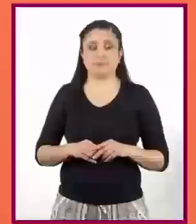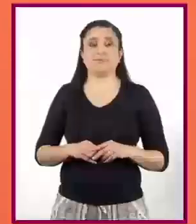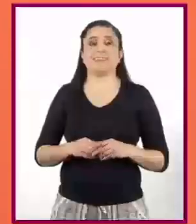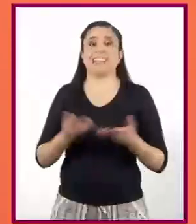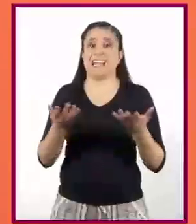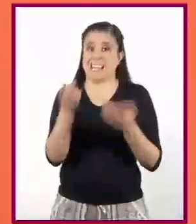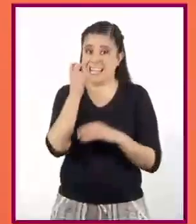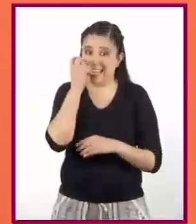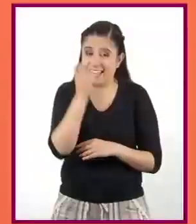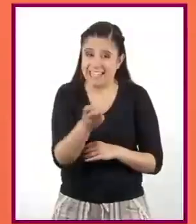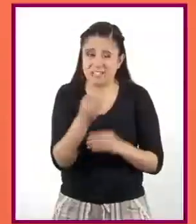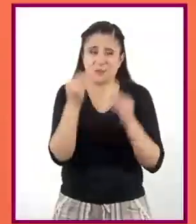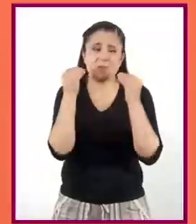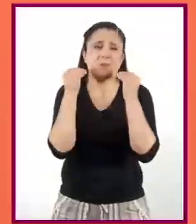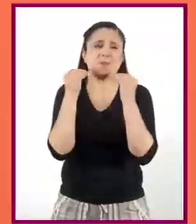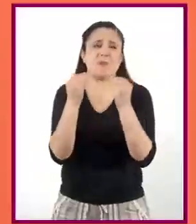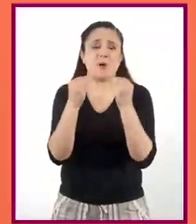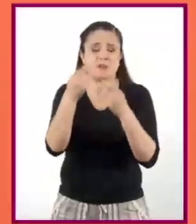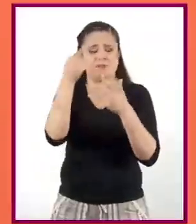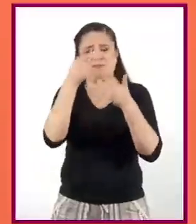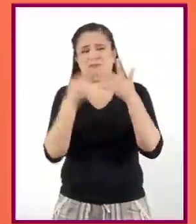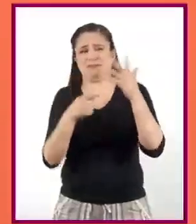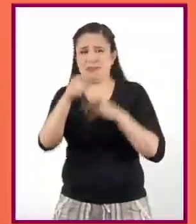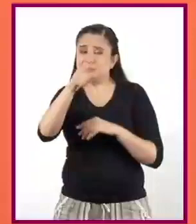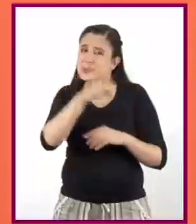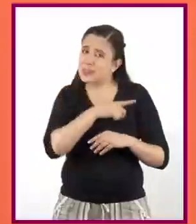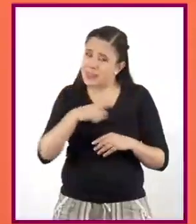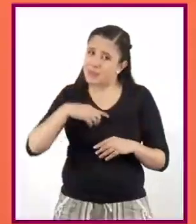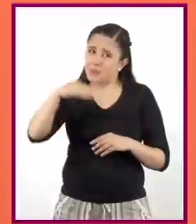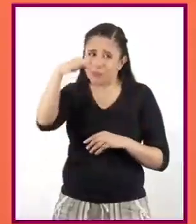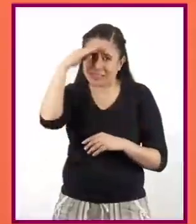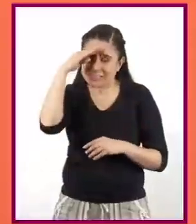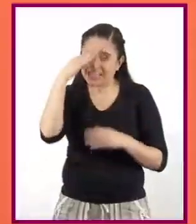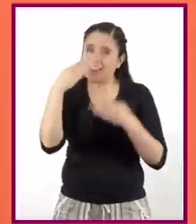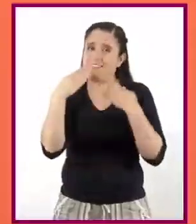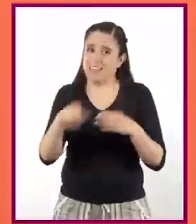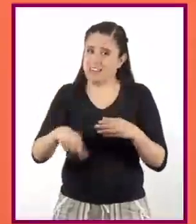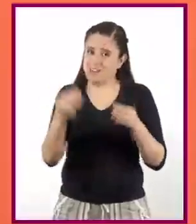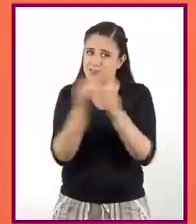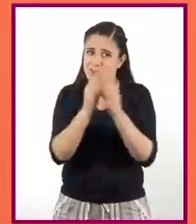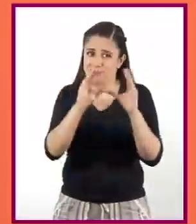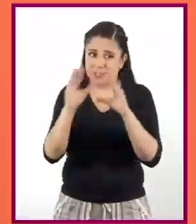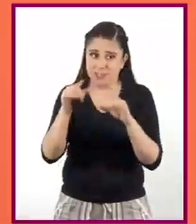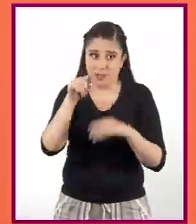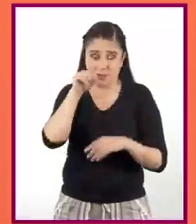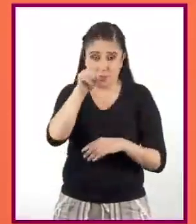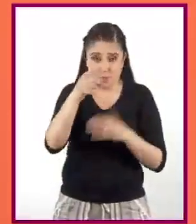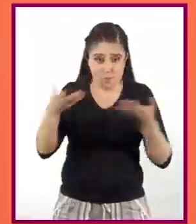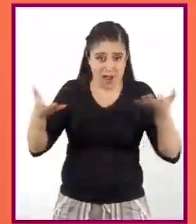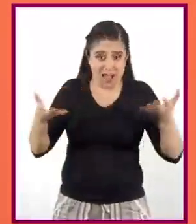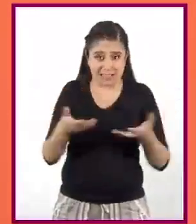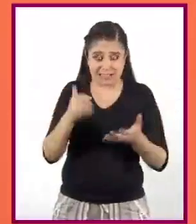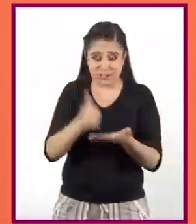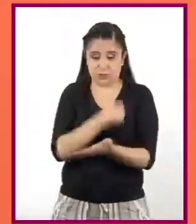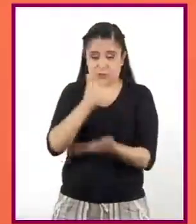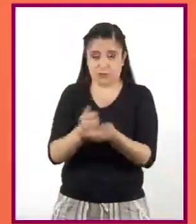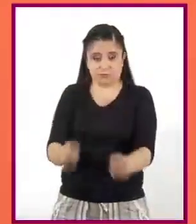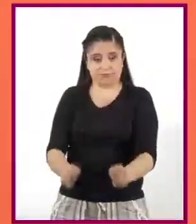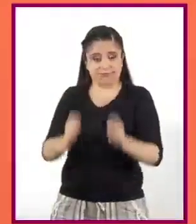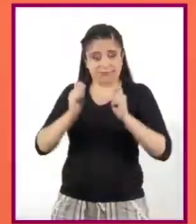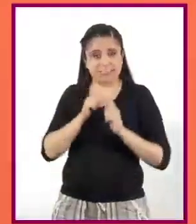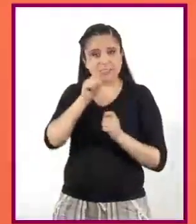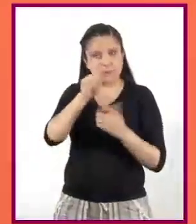Así es, son muchas las reflexiones que les deja esta sesión porque al ejercer su ciudadanía participan